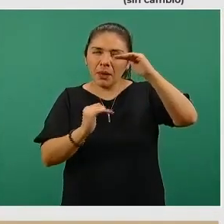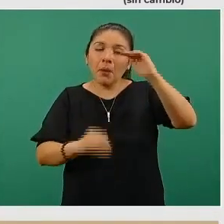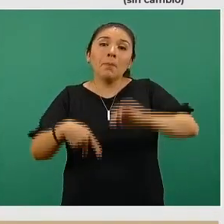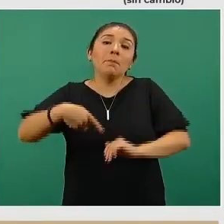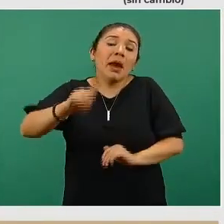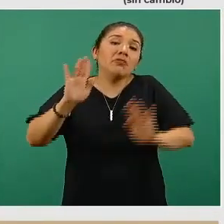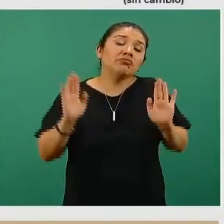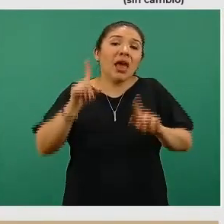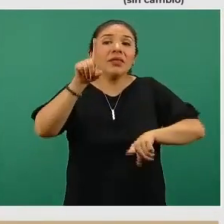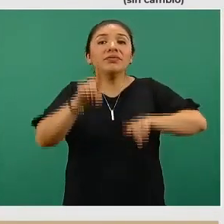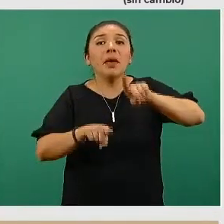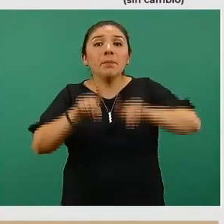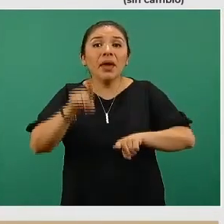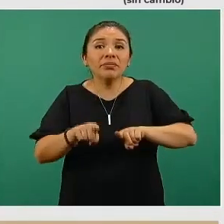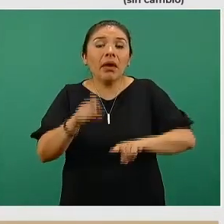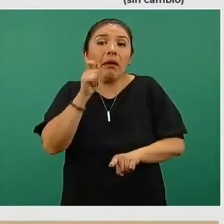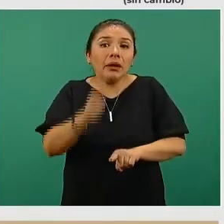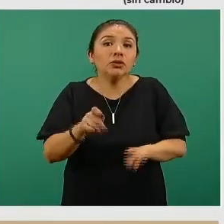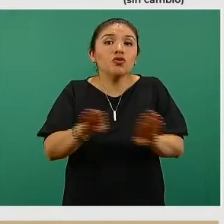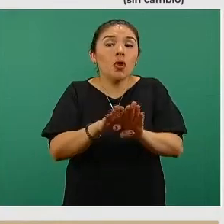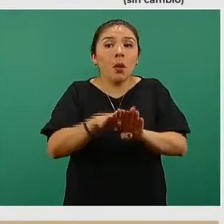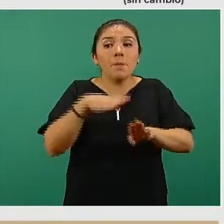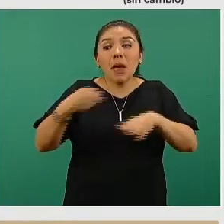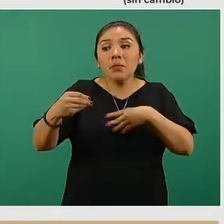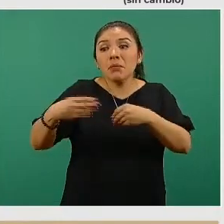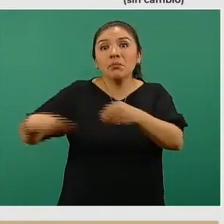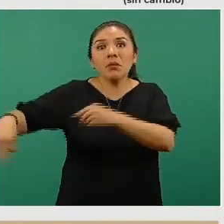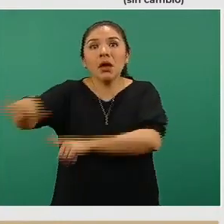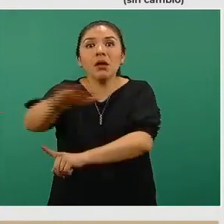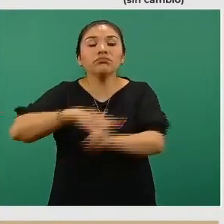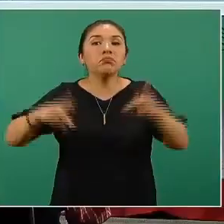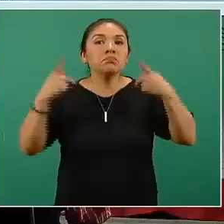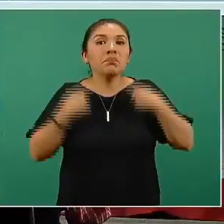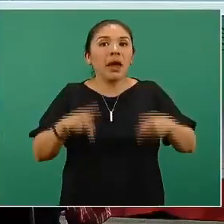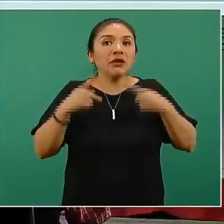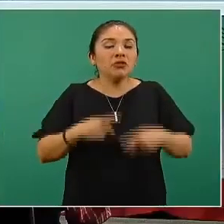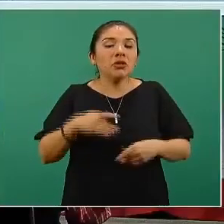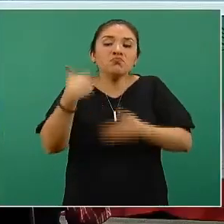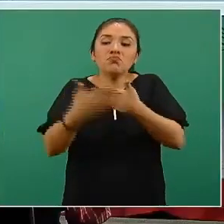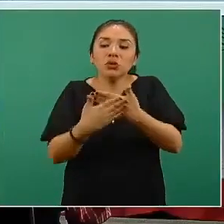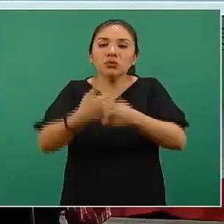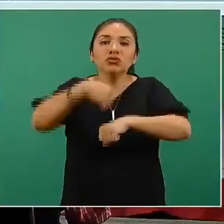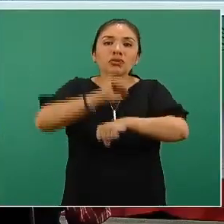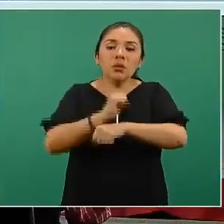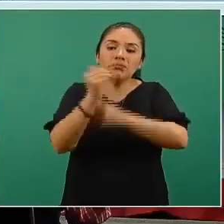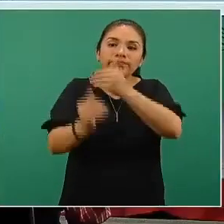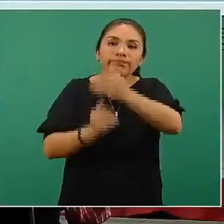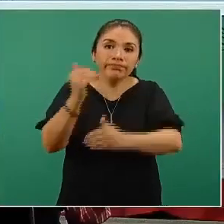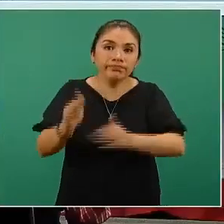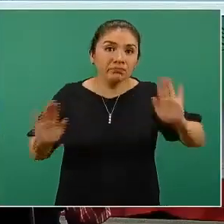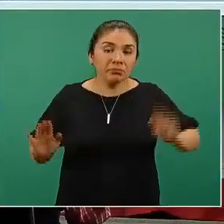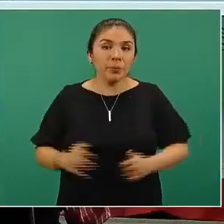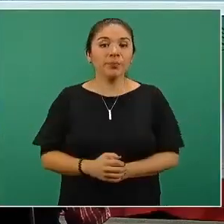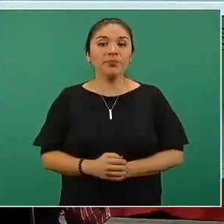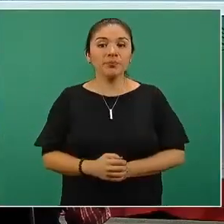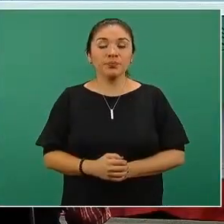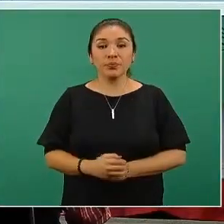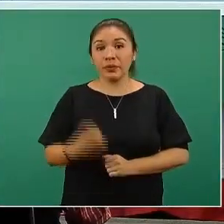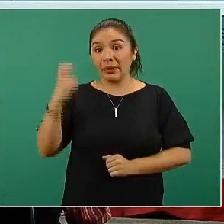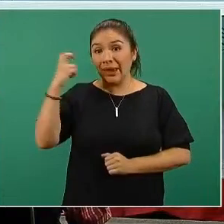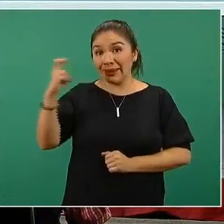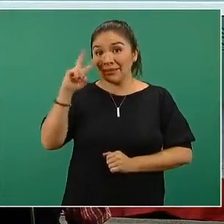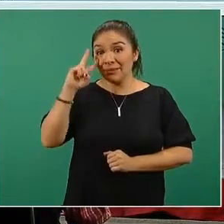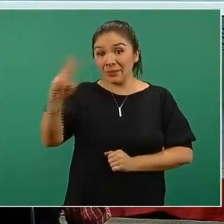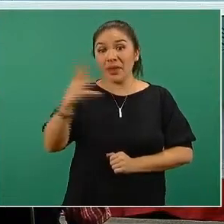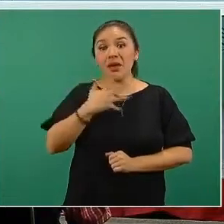eso va a depender también de la transmisión comunitaria que tenga el virus en las próximas semanas. Esta gráfica